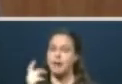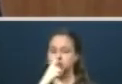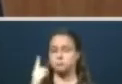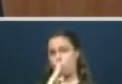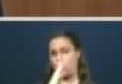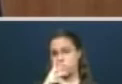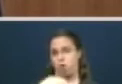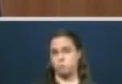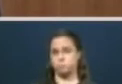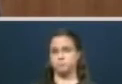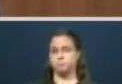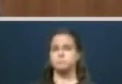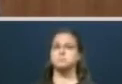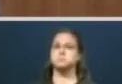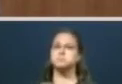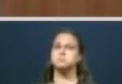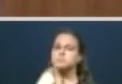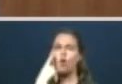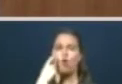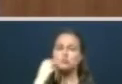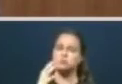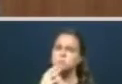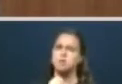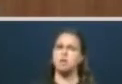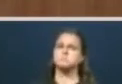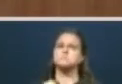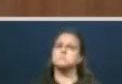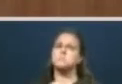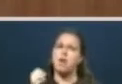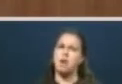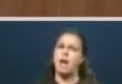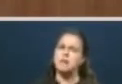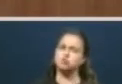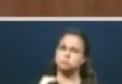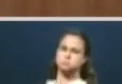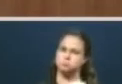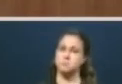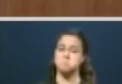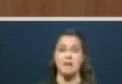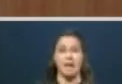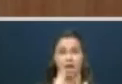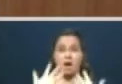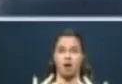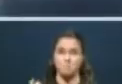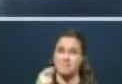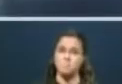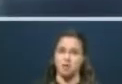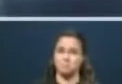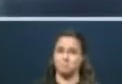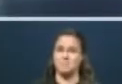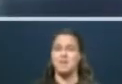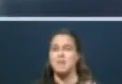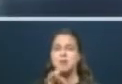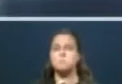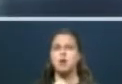legislatura a nuestra tradicional austeridad reflejada en el propio funcionamiento de esta cámara así como la reducción de